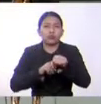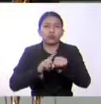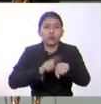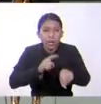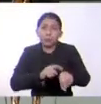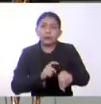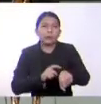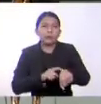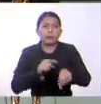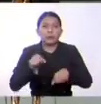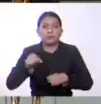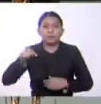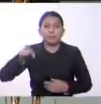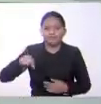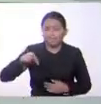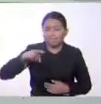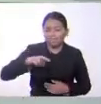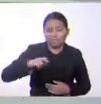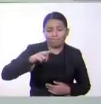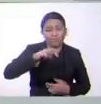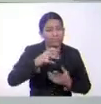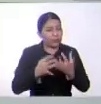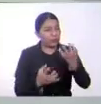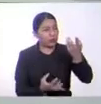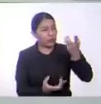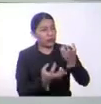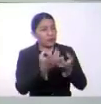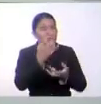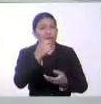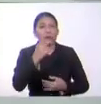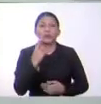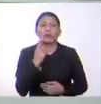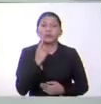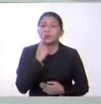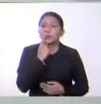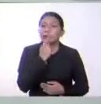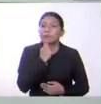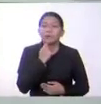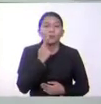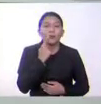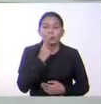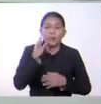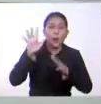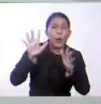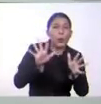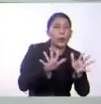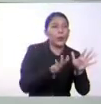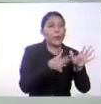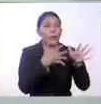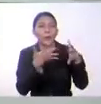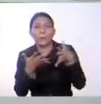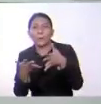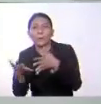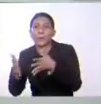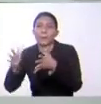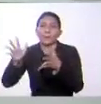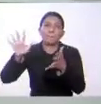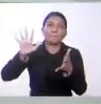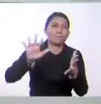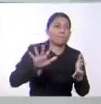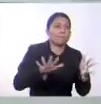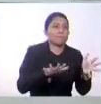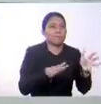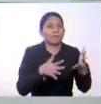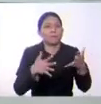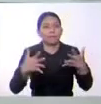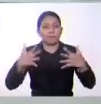sus graderíos son hogueras, donde tus labios descifran el viento para posarse en mis